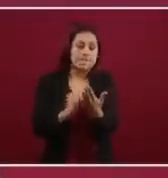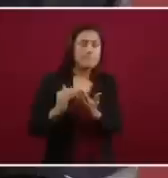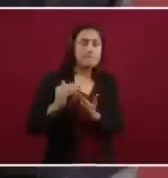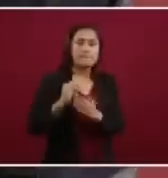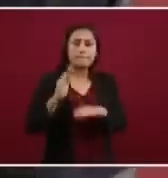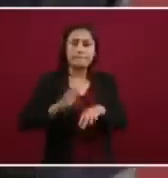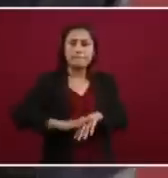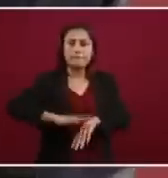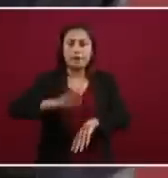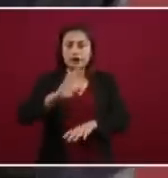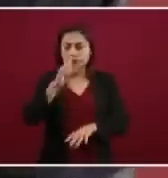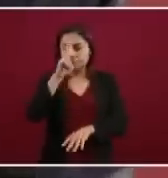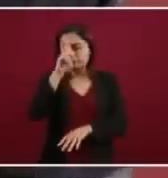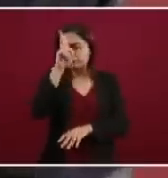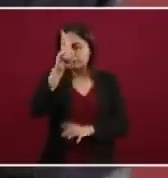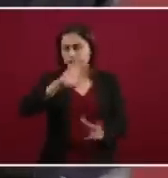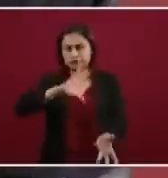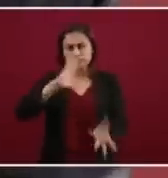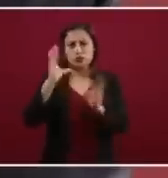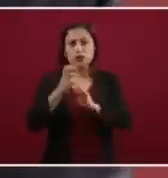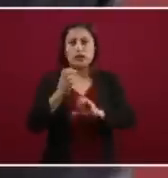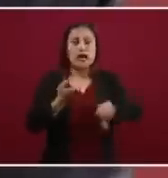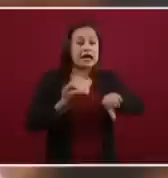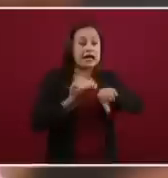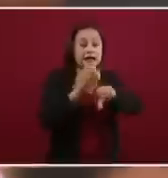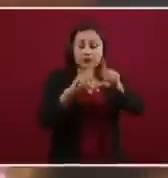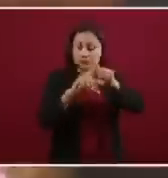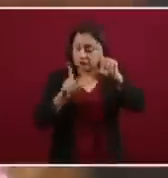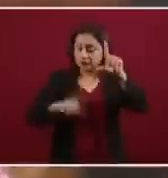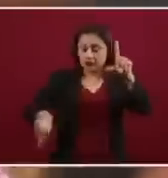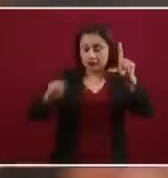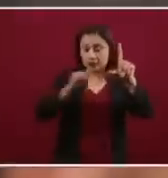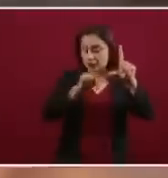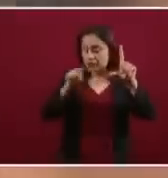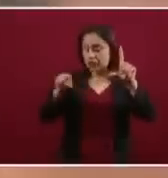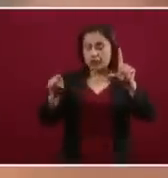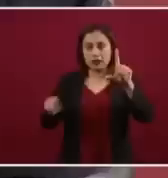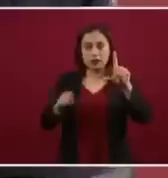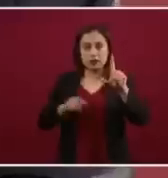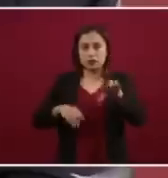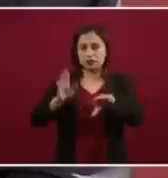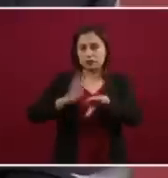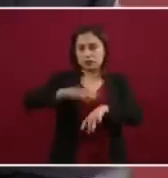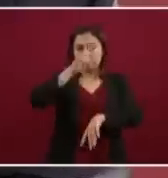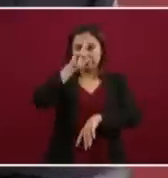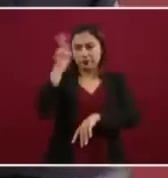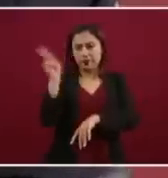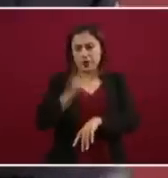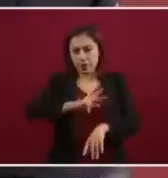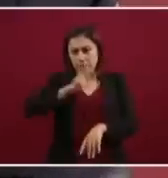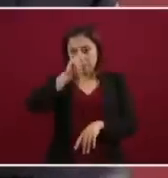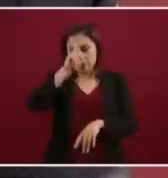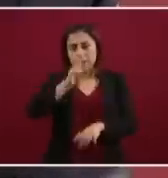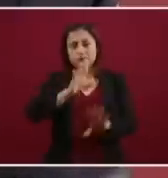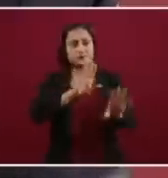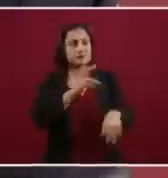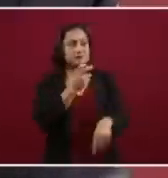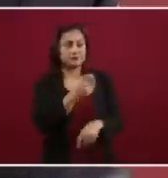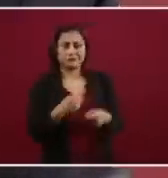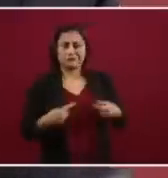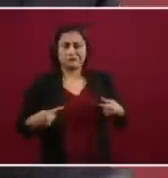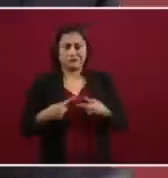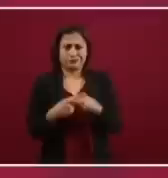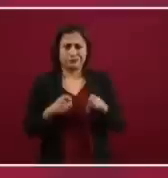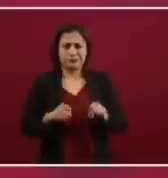en los estados con más violencia. Pero ni en eso coinciden, presidente. Esa fue la